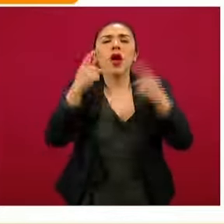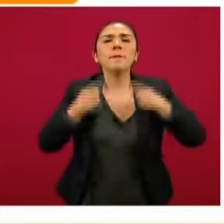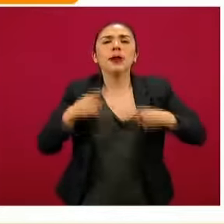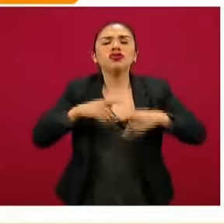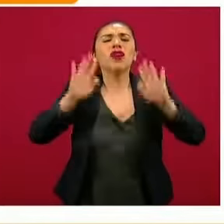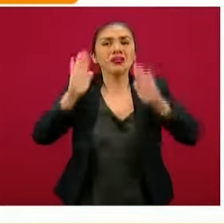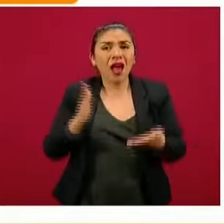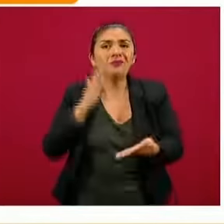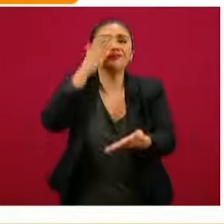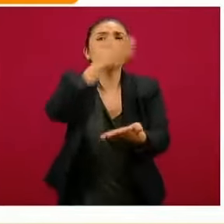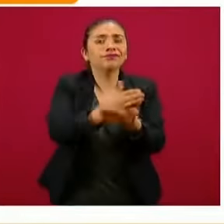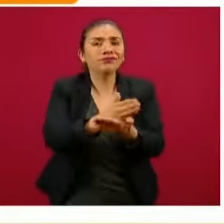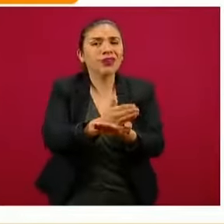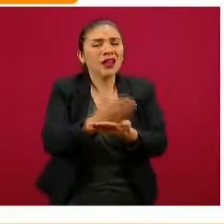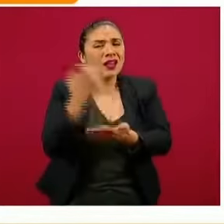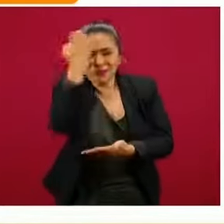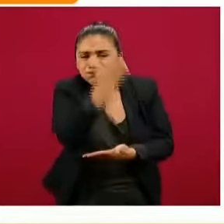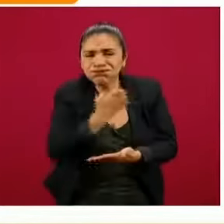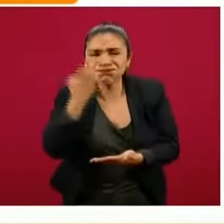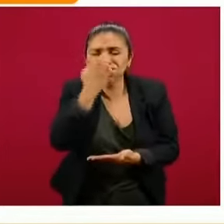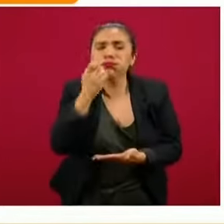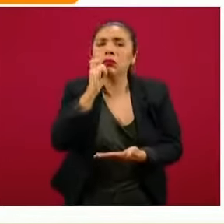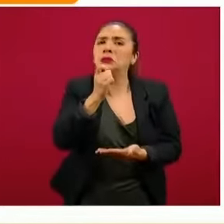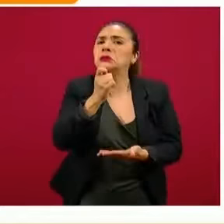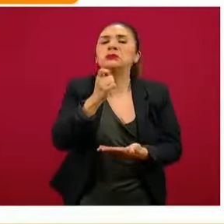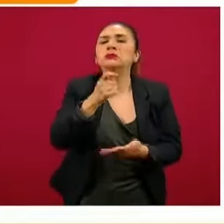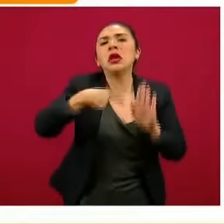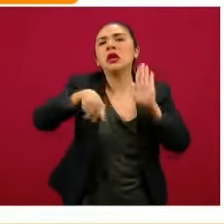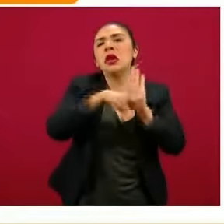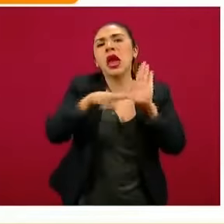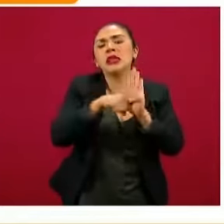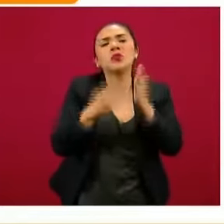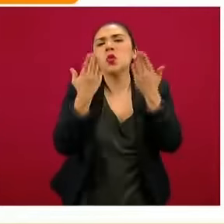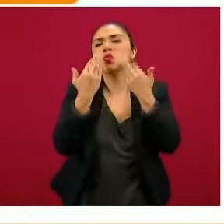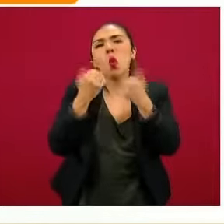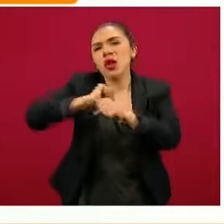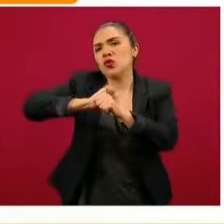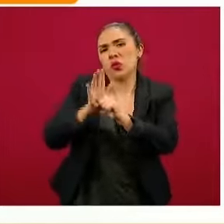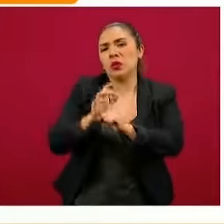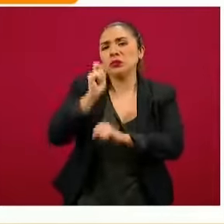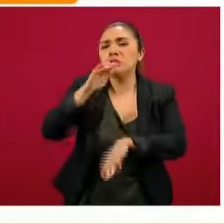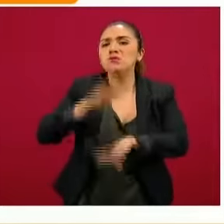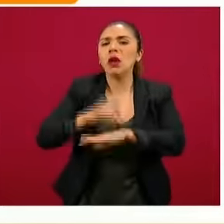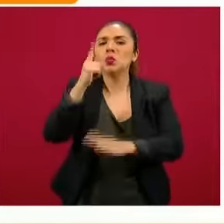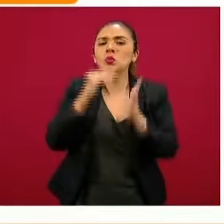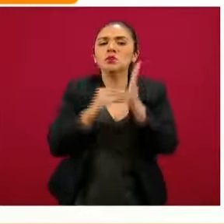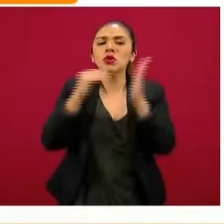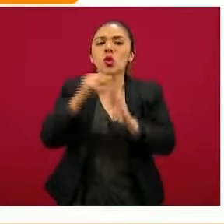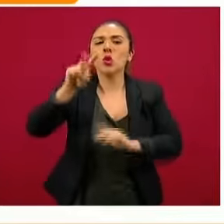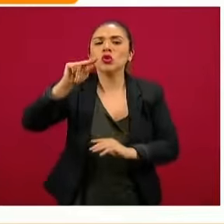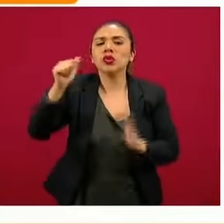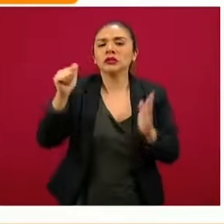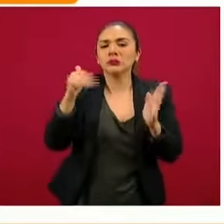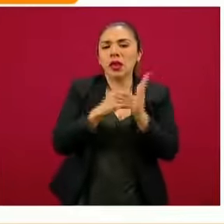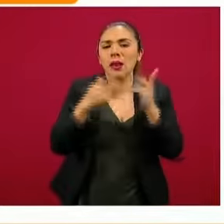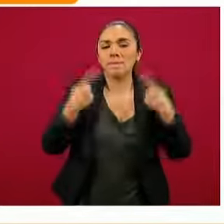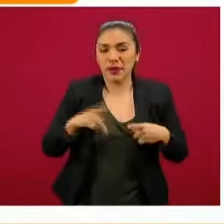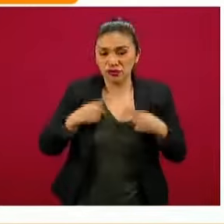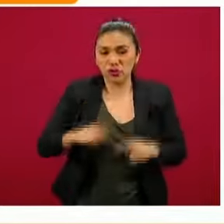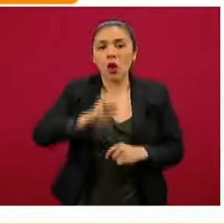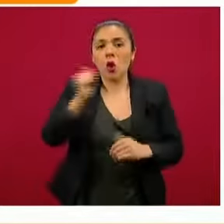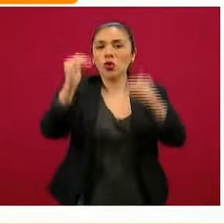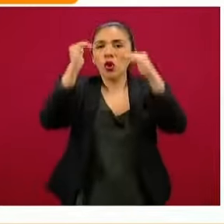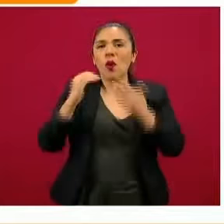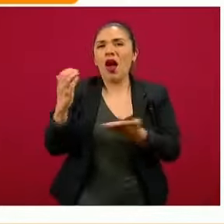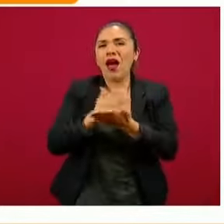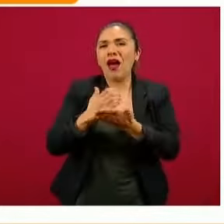ya salieron o dieron negativas a la prueba del virus SARS-CoV-2, más de 1.086.000. Y en las barras de color